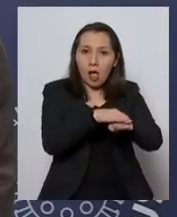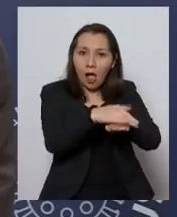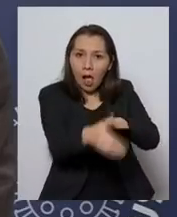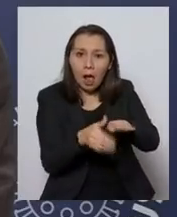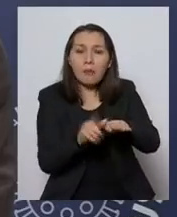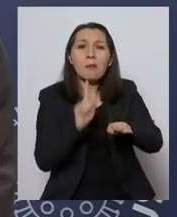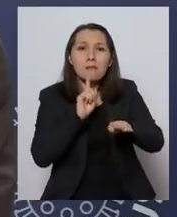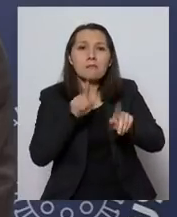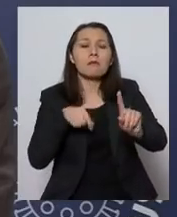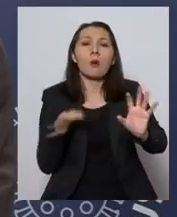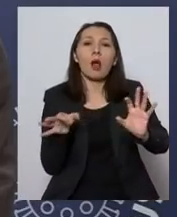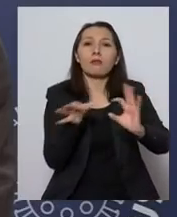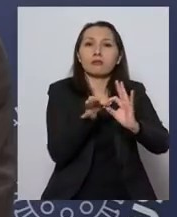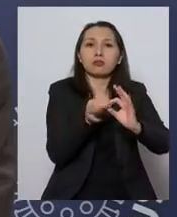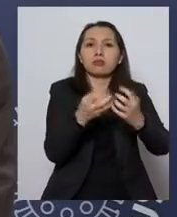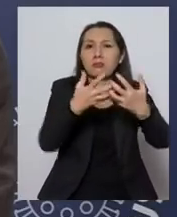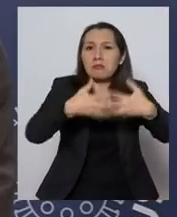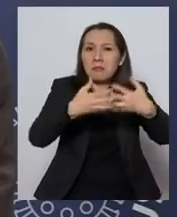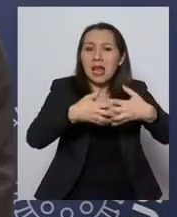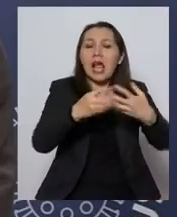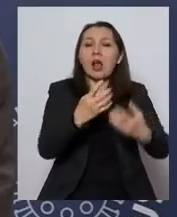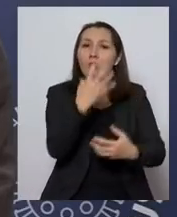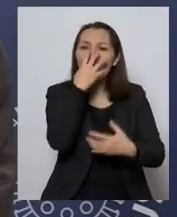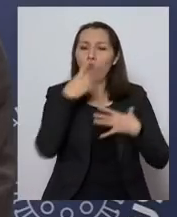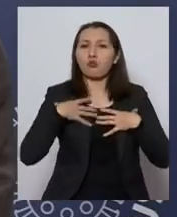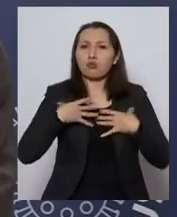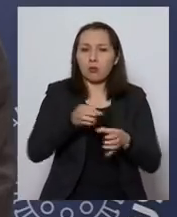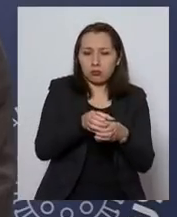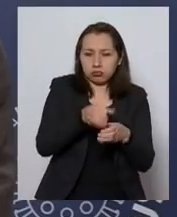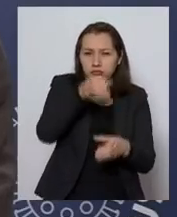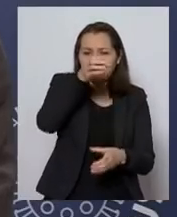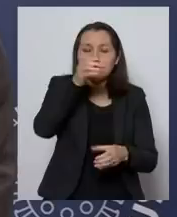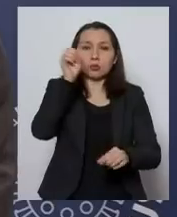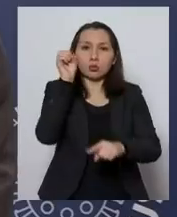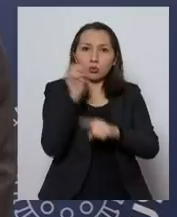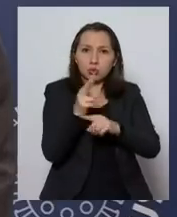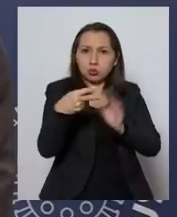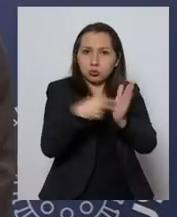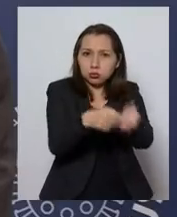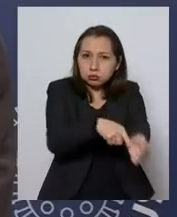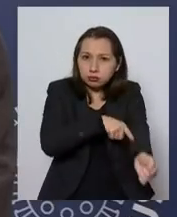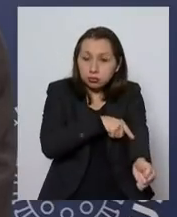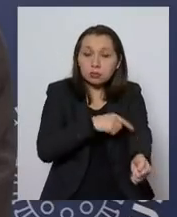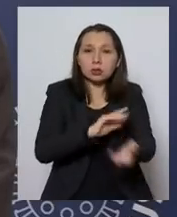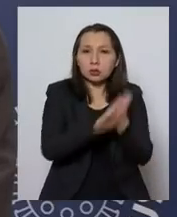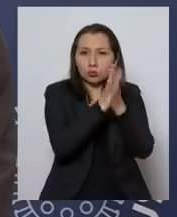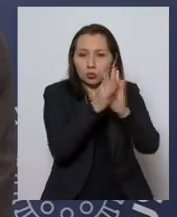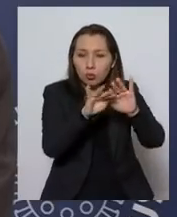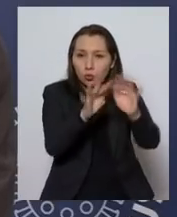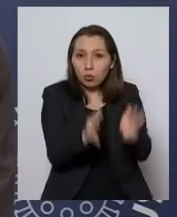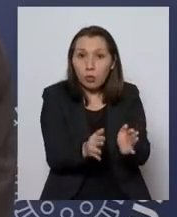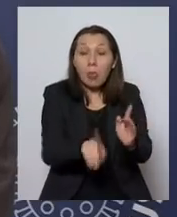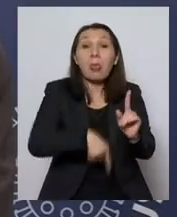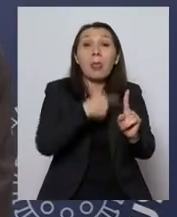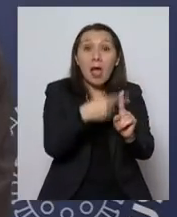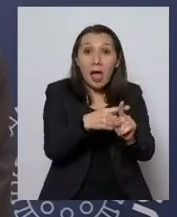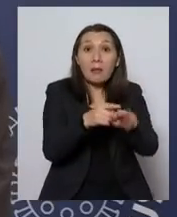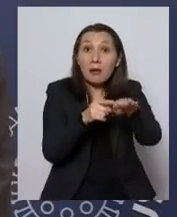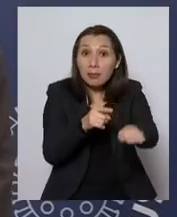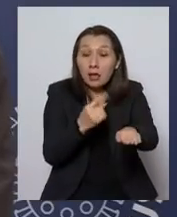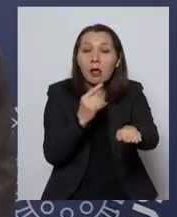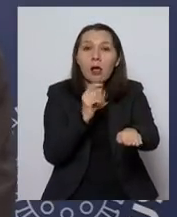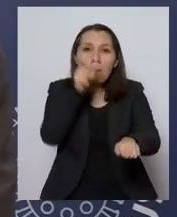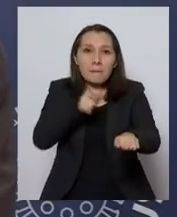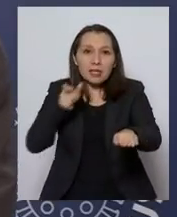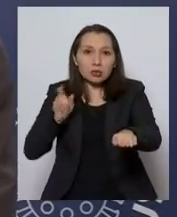su equipamiento, de la fuente de oxígeno, de aire comprimido, de electricidad, pero estamos hablando sobre todo